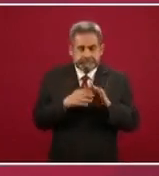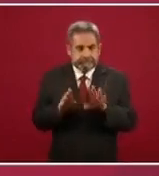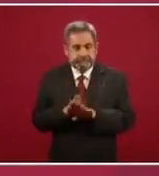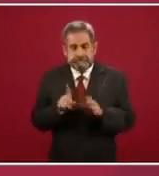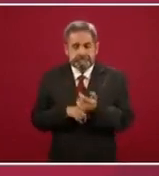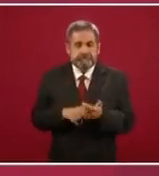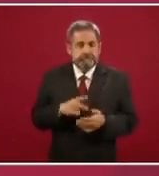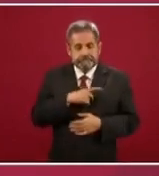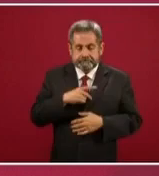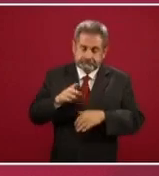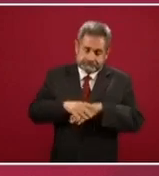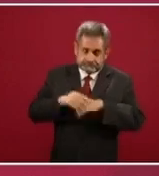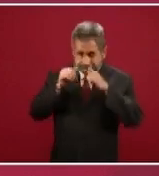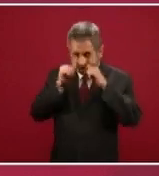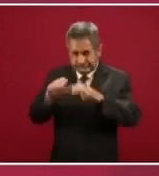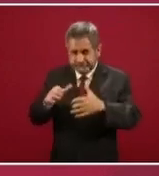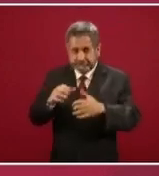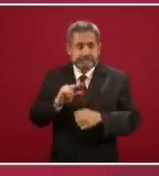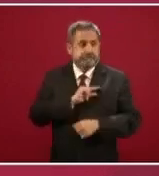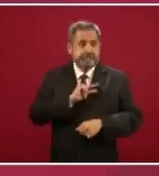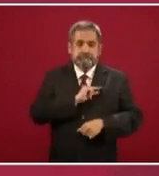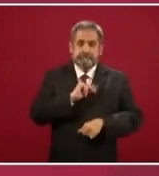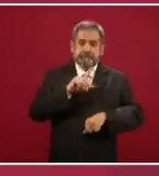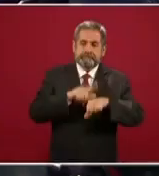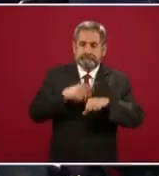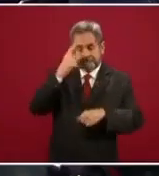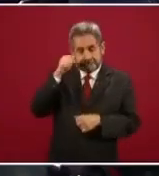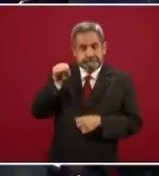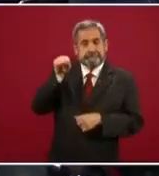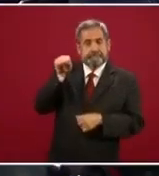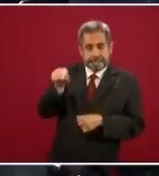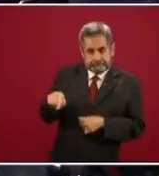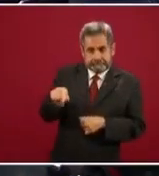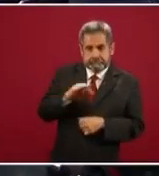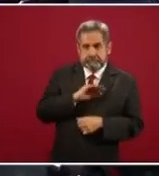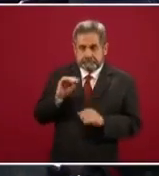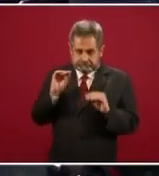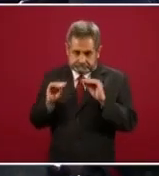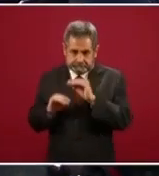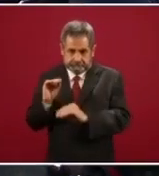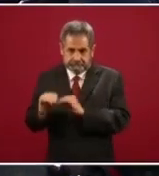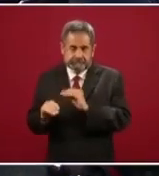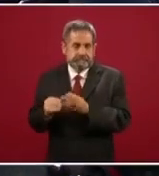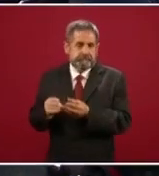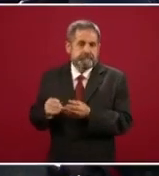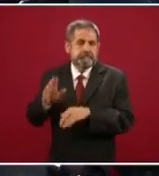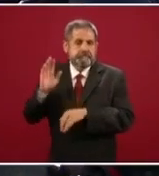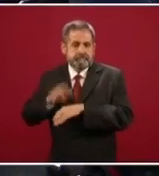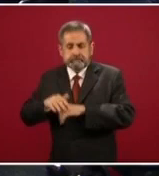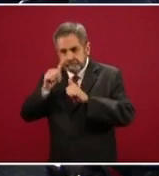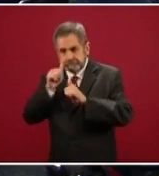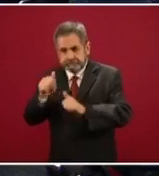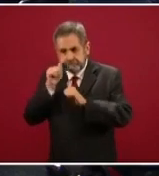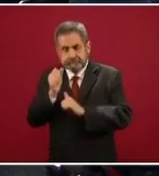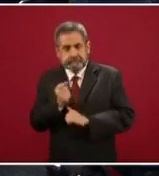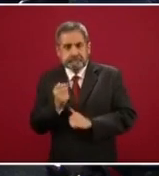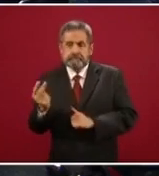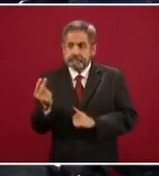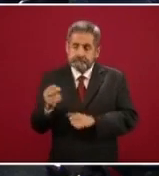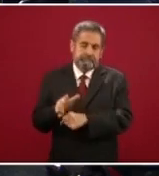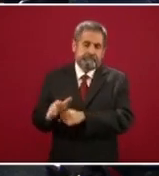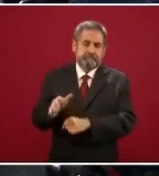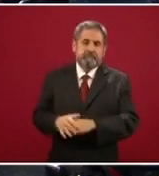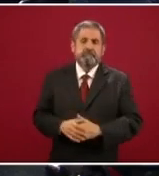que le dediquemos mucho al área de especialidades para que eso permita que podamos nosotros desahogar el flujo de necesidades que